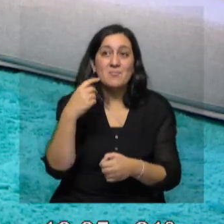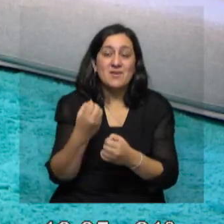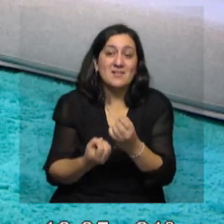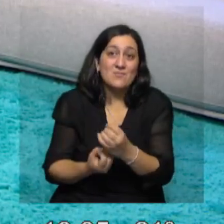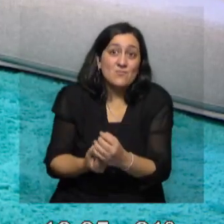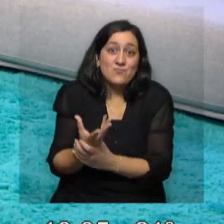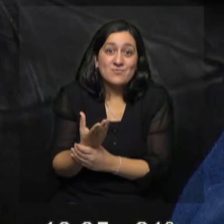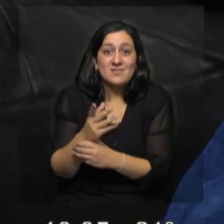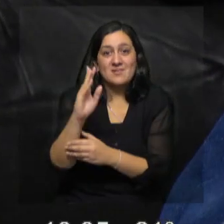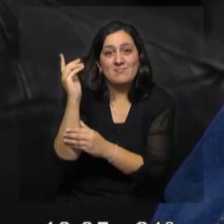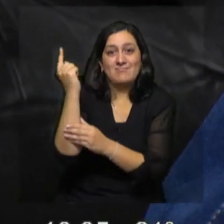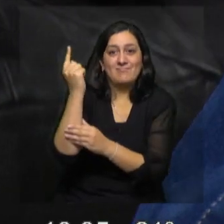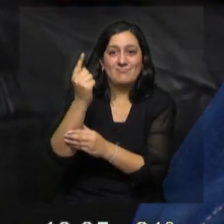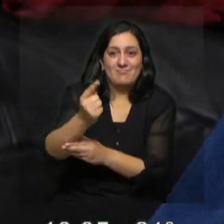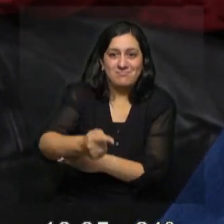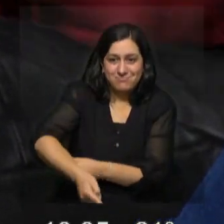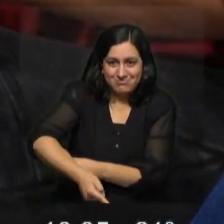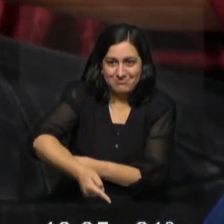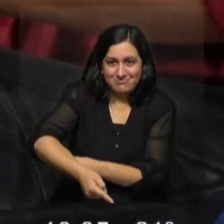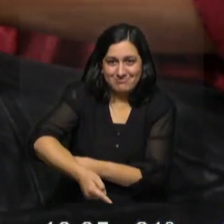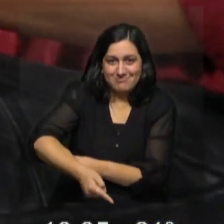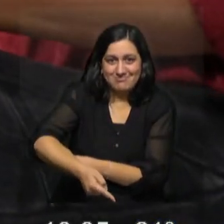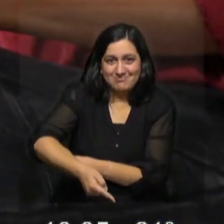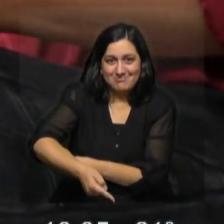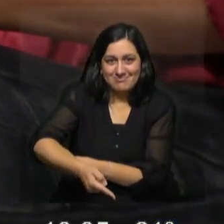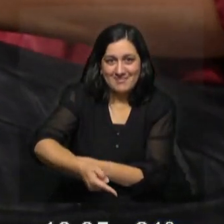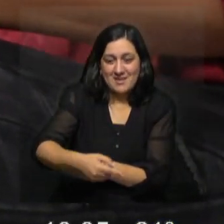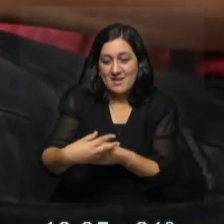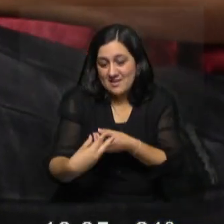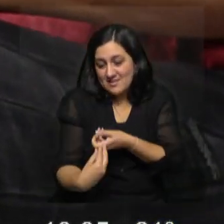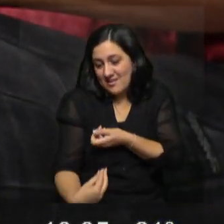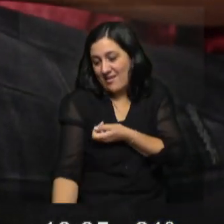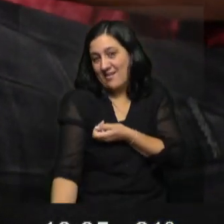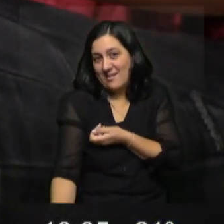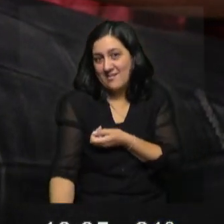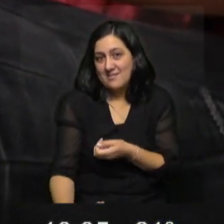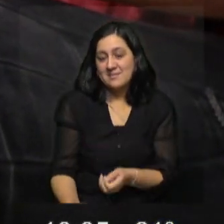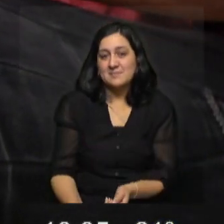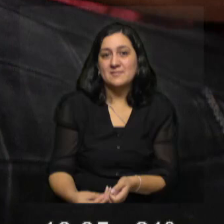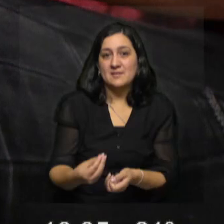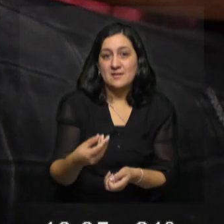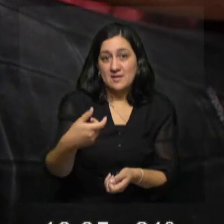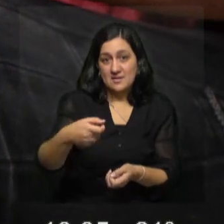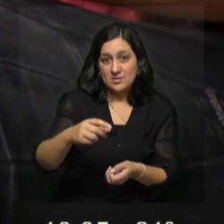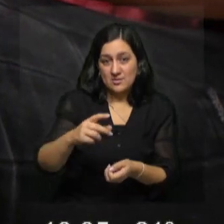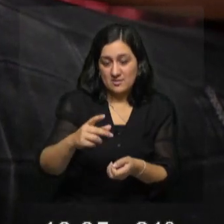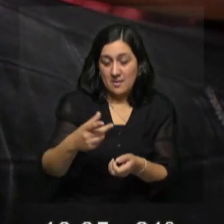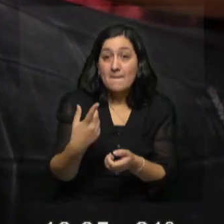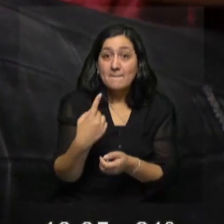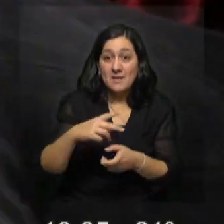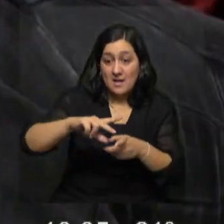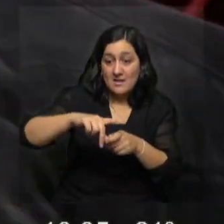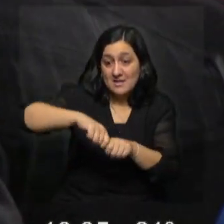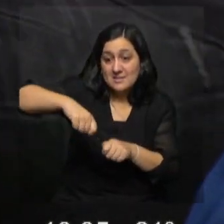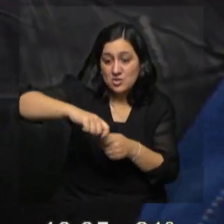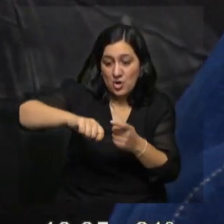¿no? Por eso te dije ya. Cómo hago, porque entonces, lo haces hacia abajo, además. Agarramos la puntita, esto que vos decías, hago el nudito, o no, solo